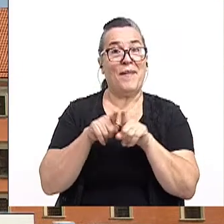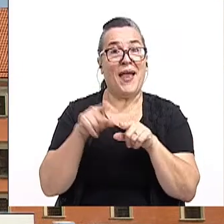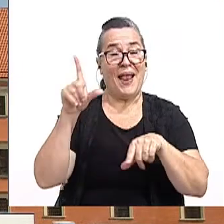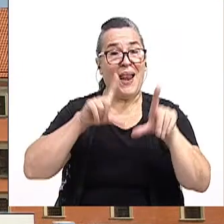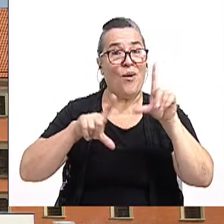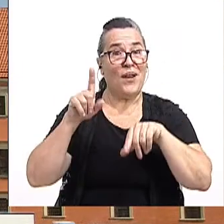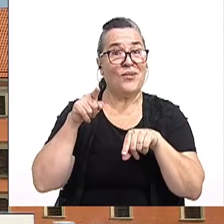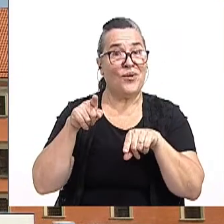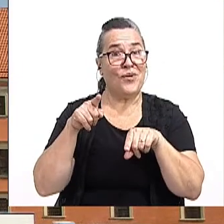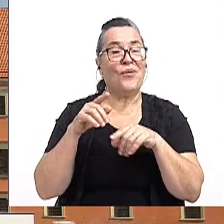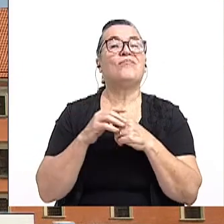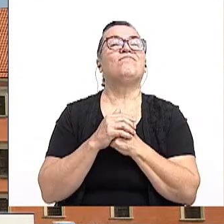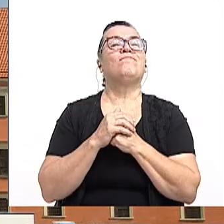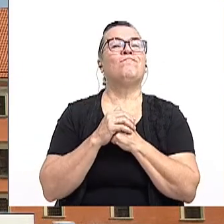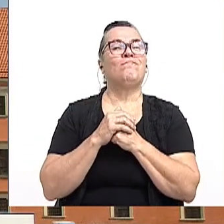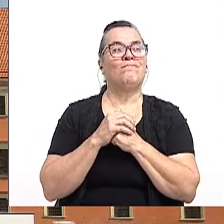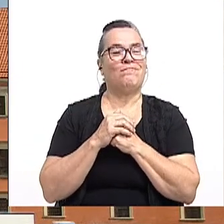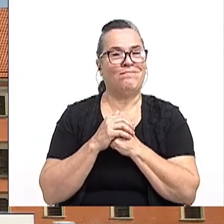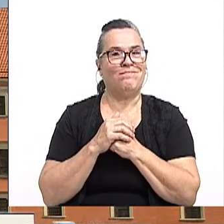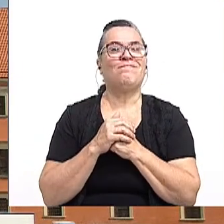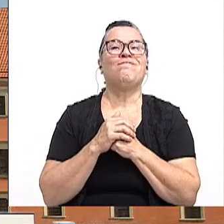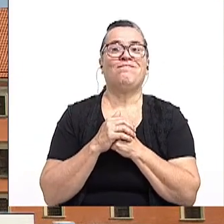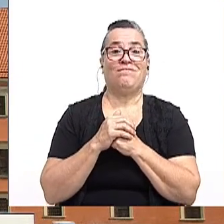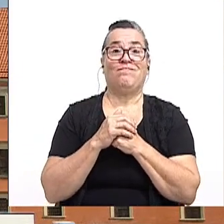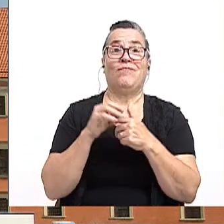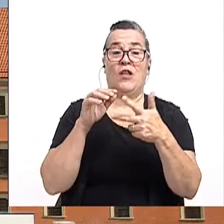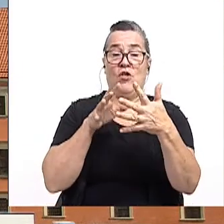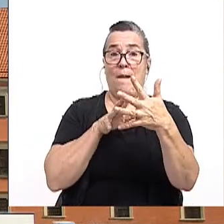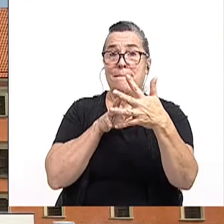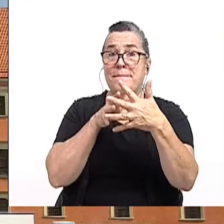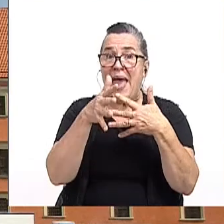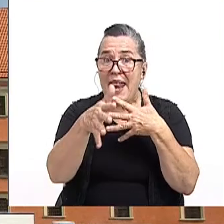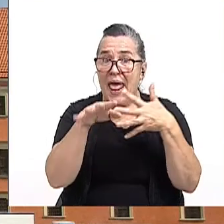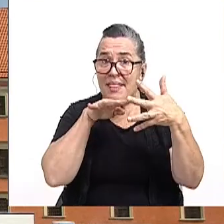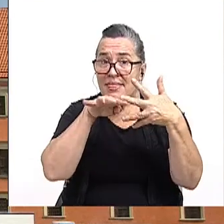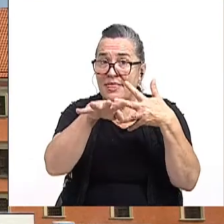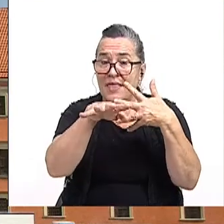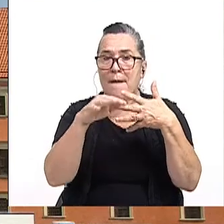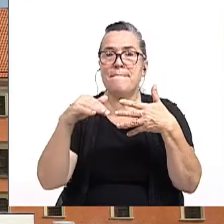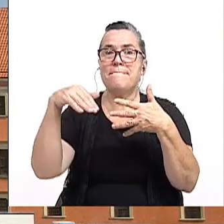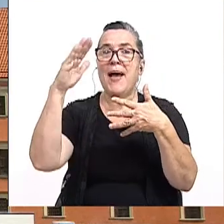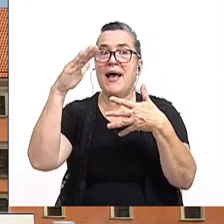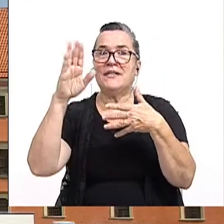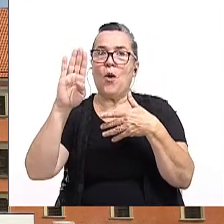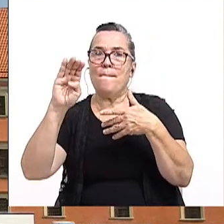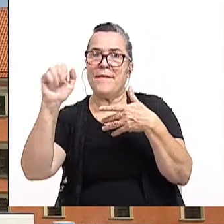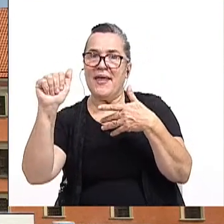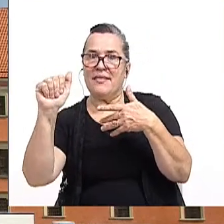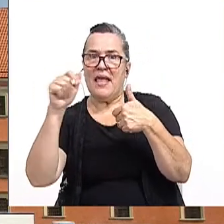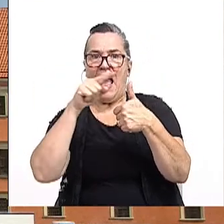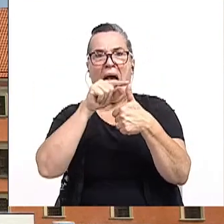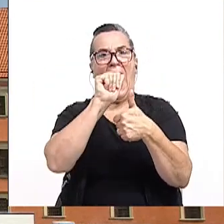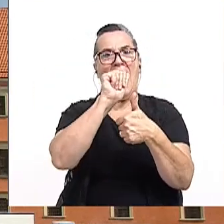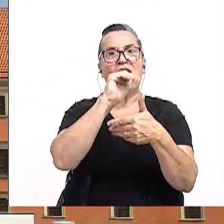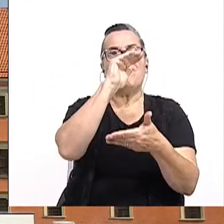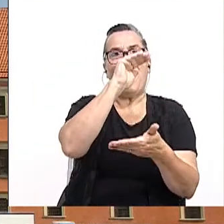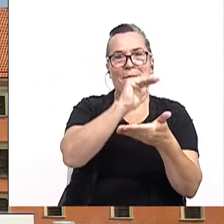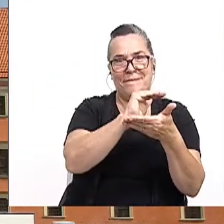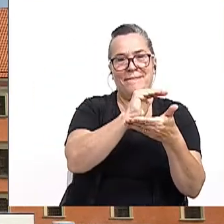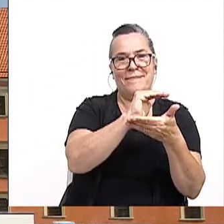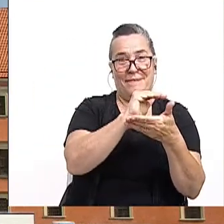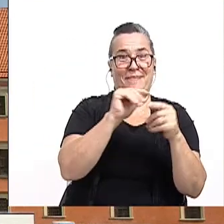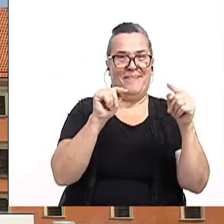laboratorio? Sí, el poder de penetración es un poco mayor con respecto a la radiación